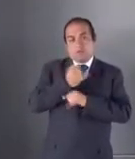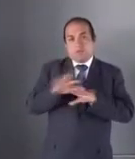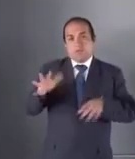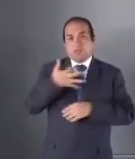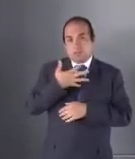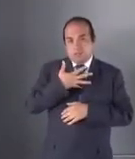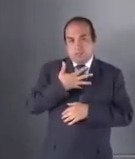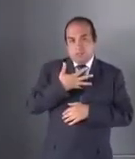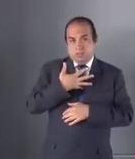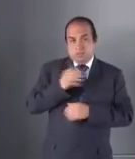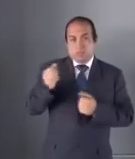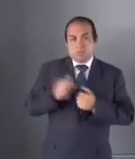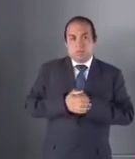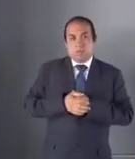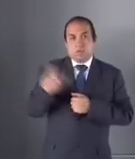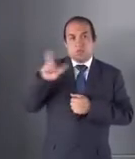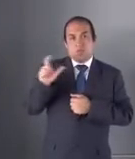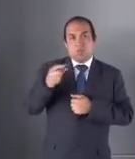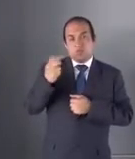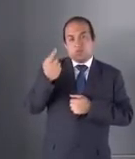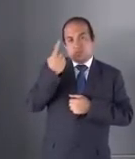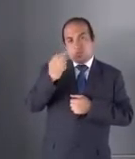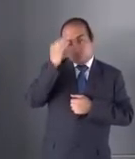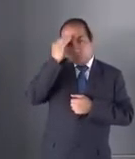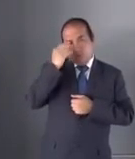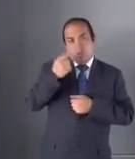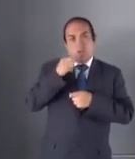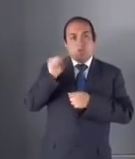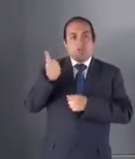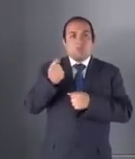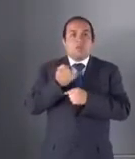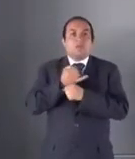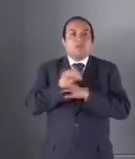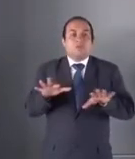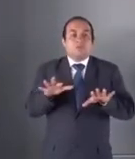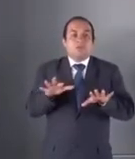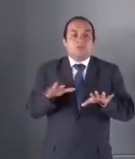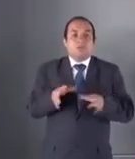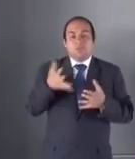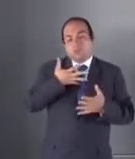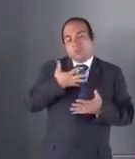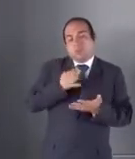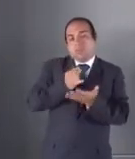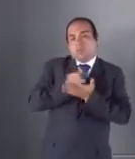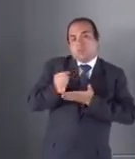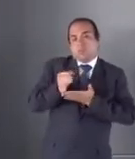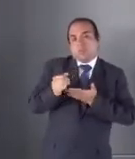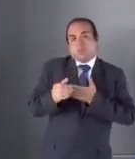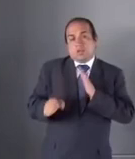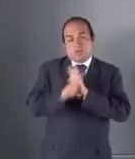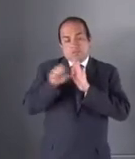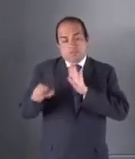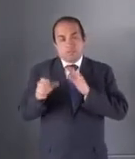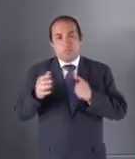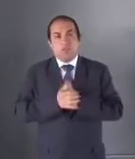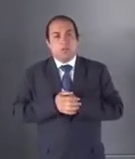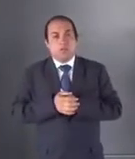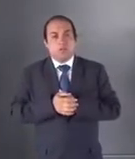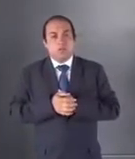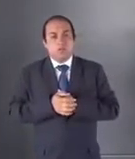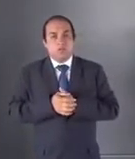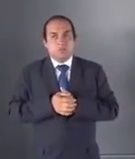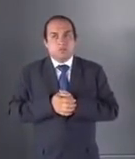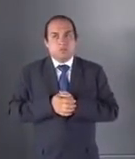tiene, y cuando uno conoce de otra información, pues también toma esa decisión. Es el caso, por ejemplo, del anterior consejero